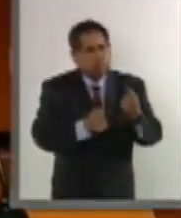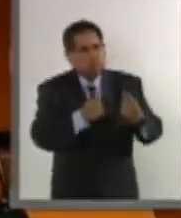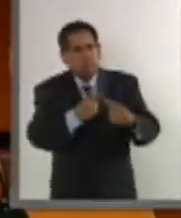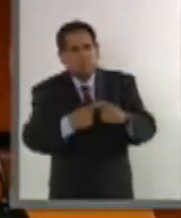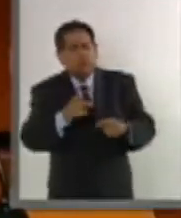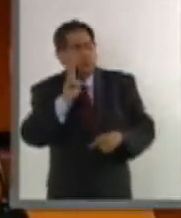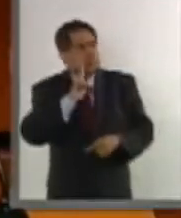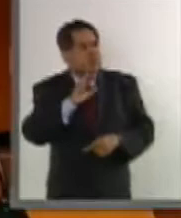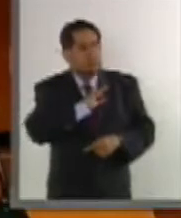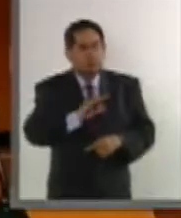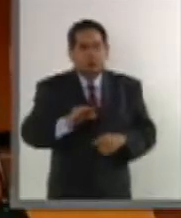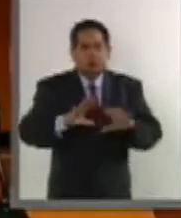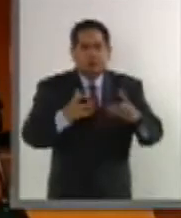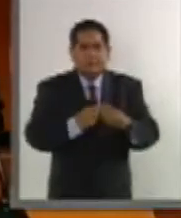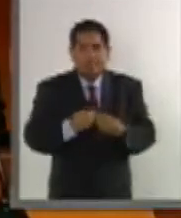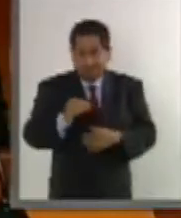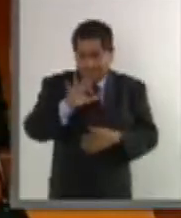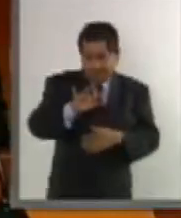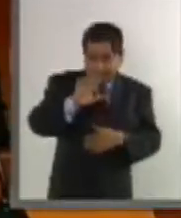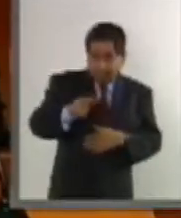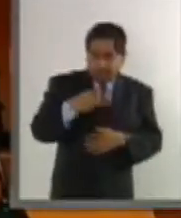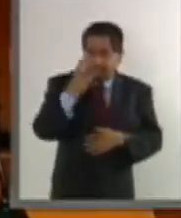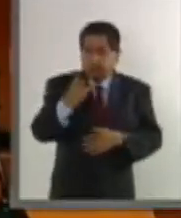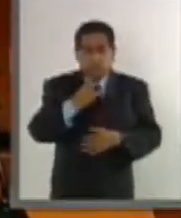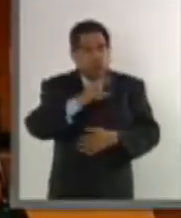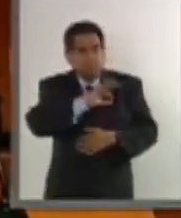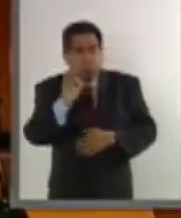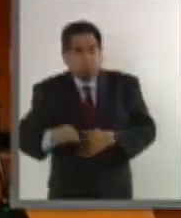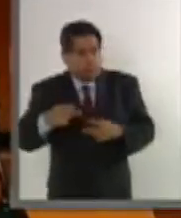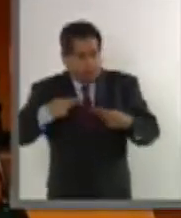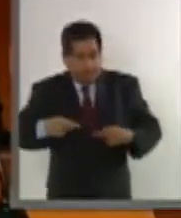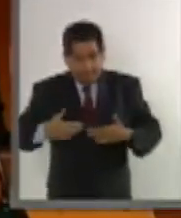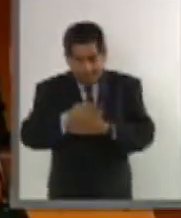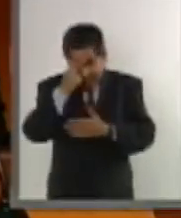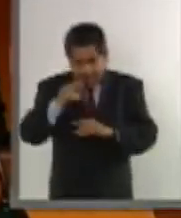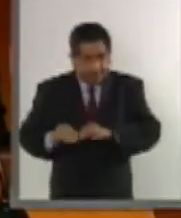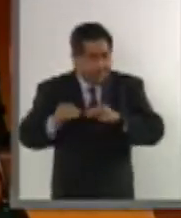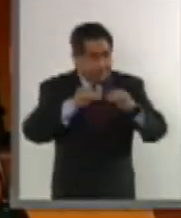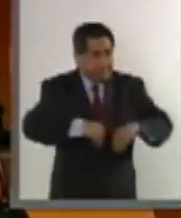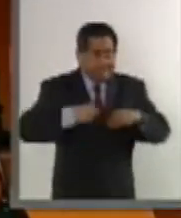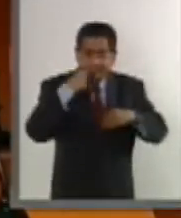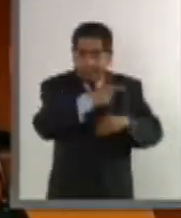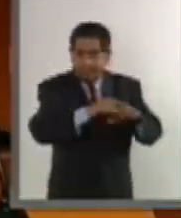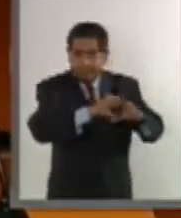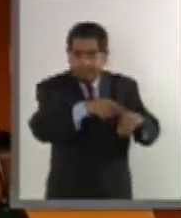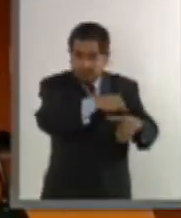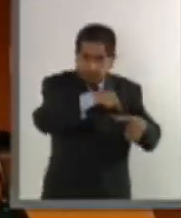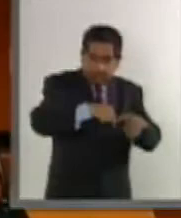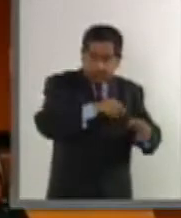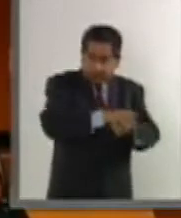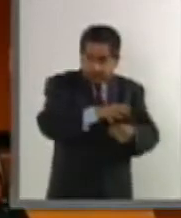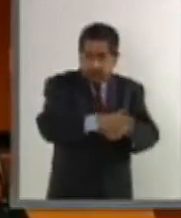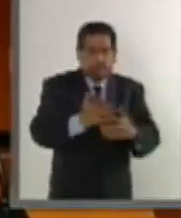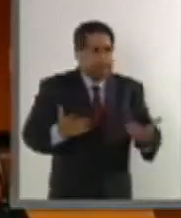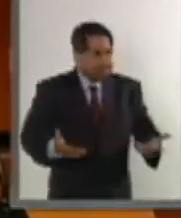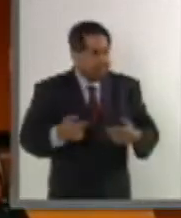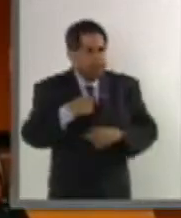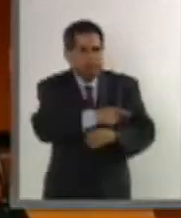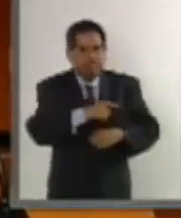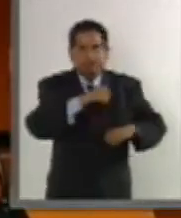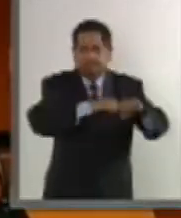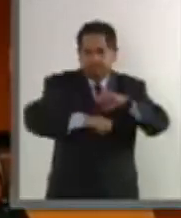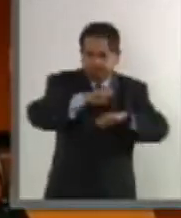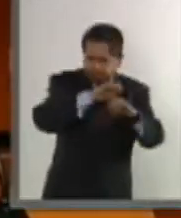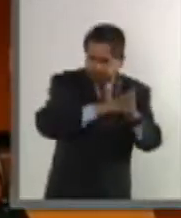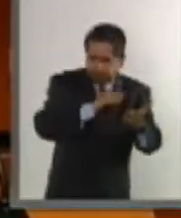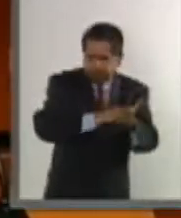llega a representar hasta el 53%. Lo que debemos hoy buscar a través de nuestros consulados es sí una labor